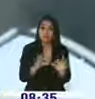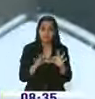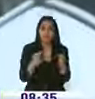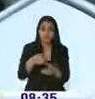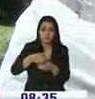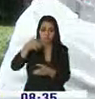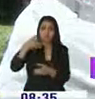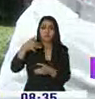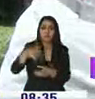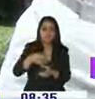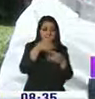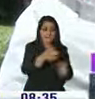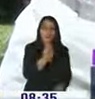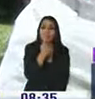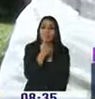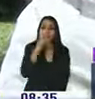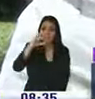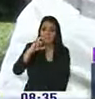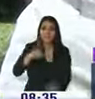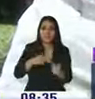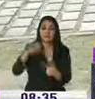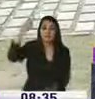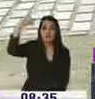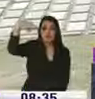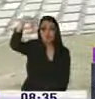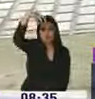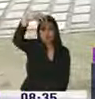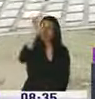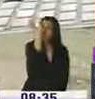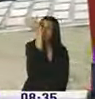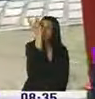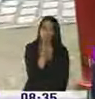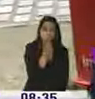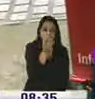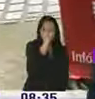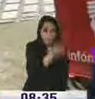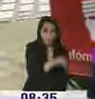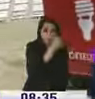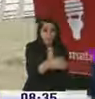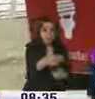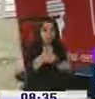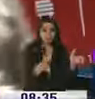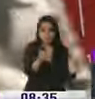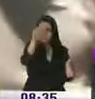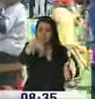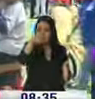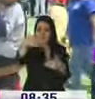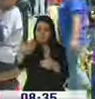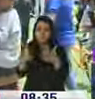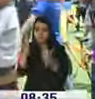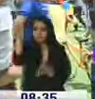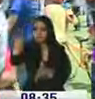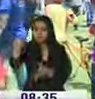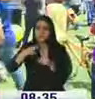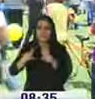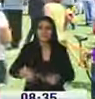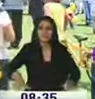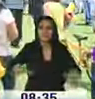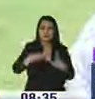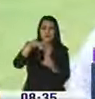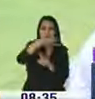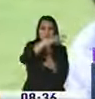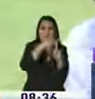de plástico, pilas, focos y varios equipos para depositarlos en los contenedores móviles que se colocaron en los diferentes espacios del